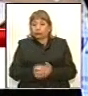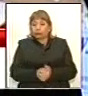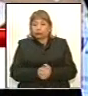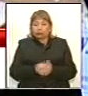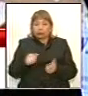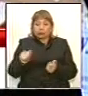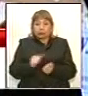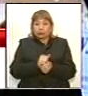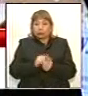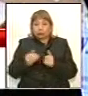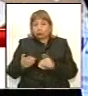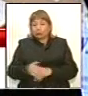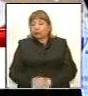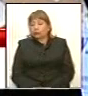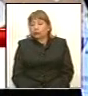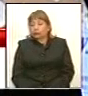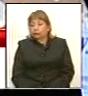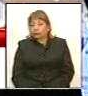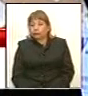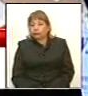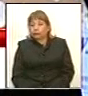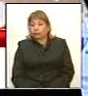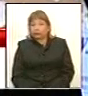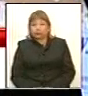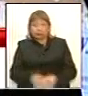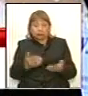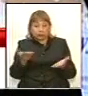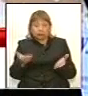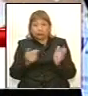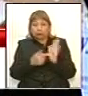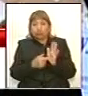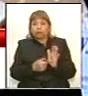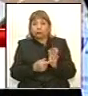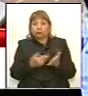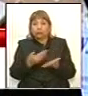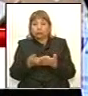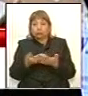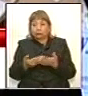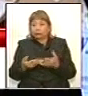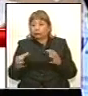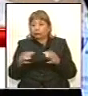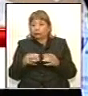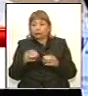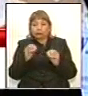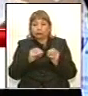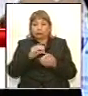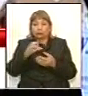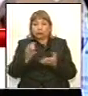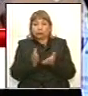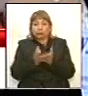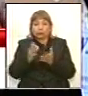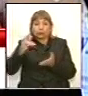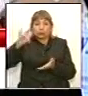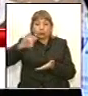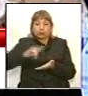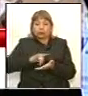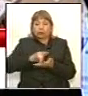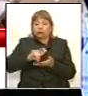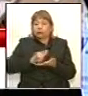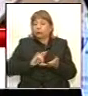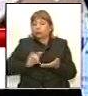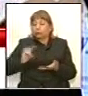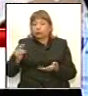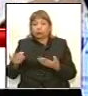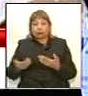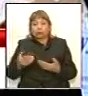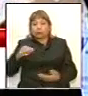sismo. Y allí colapsarían también los aeropuertos y los puertos. Inclusive hay textos del